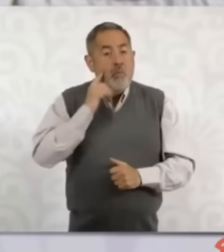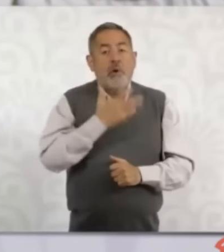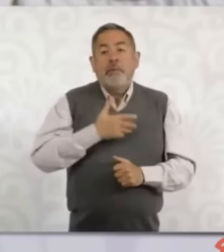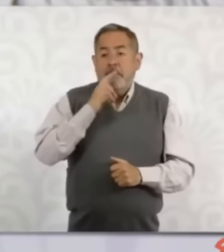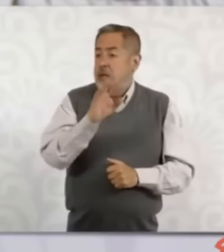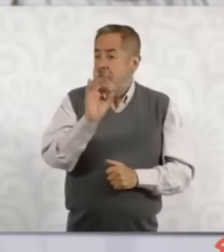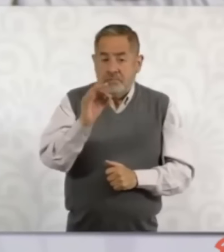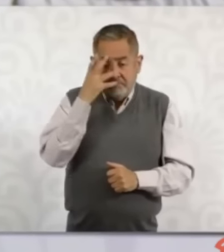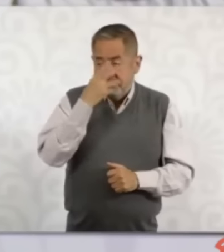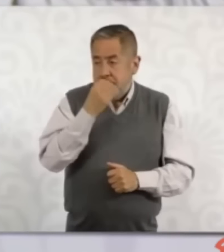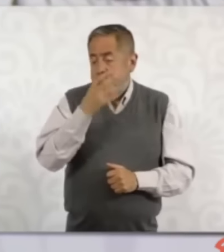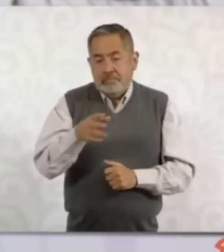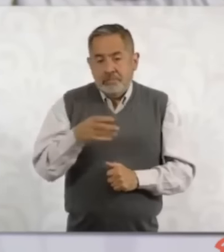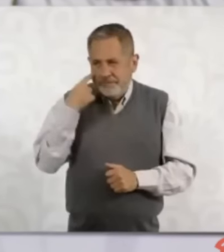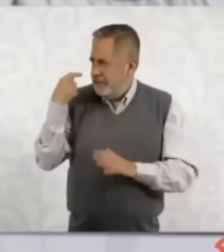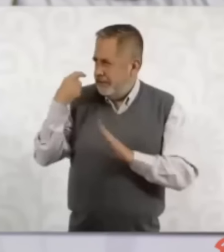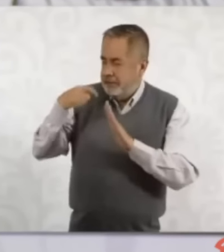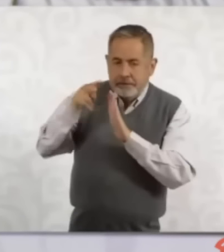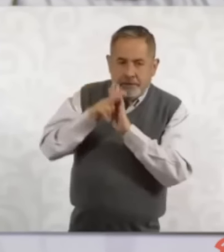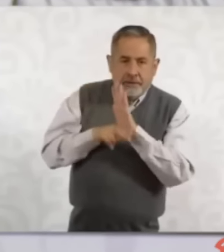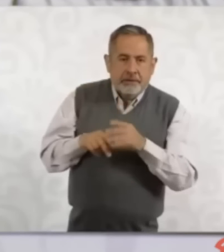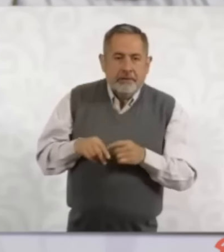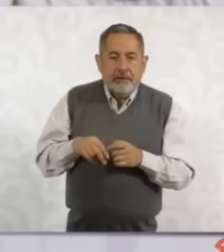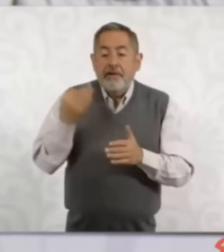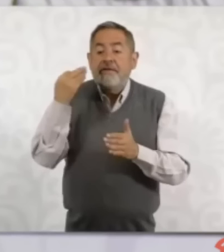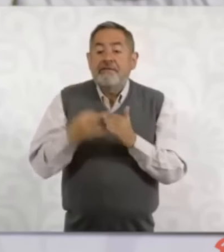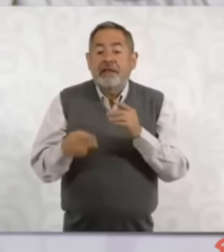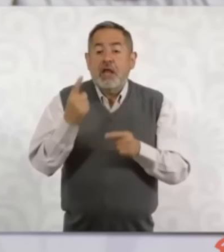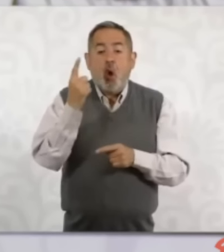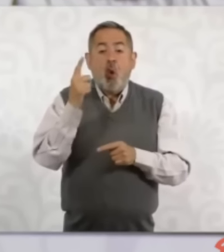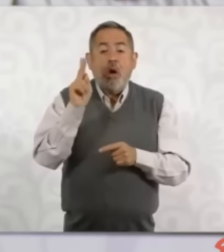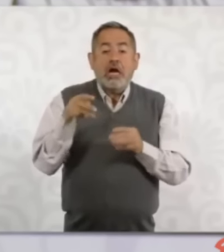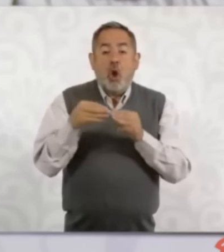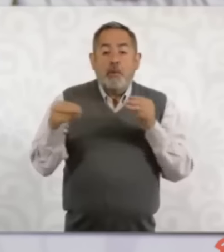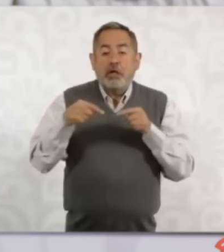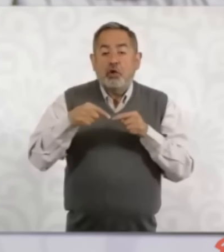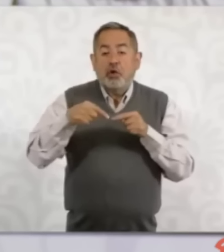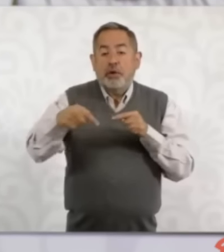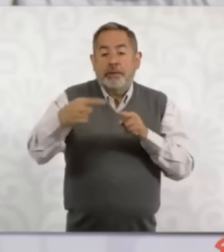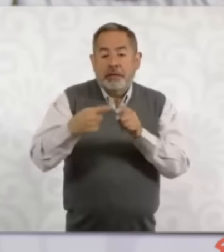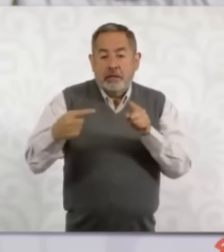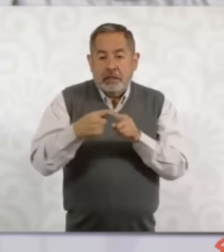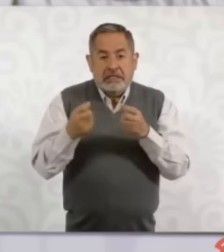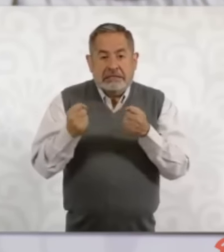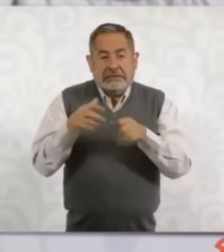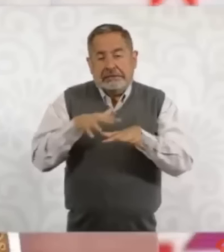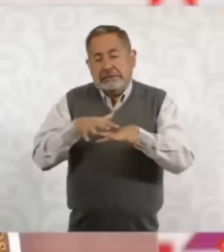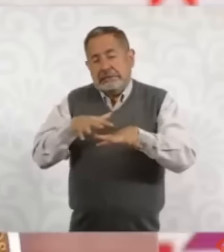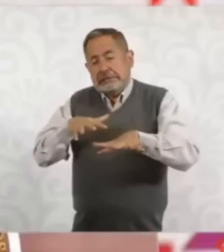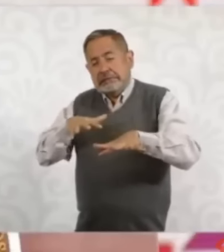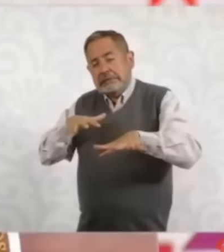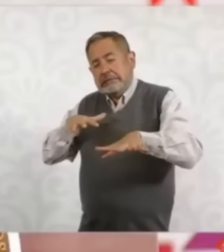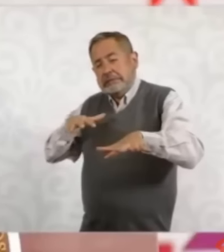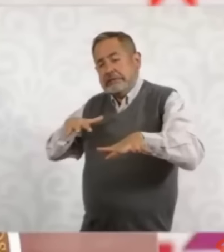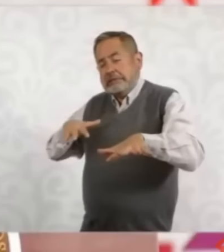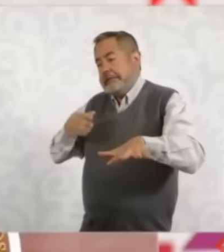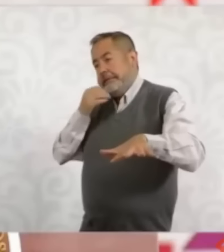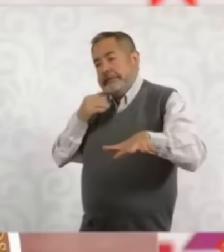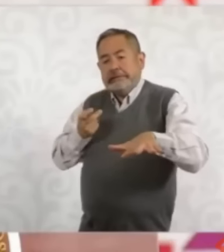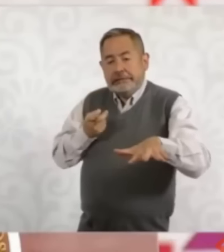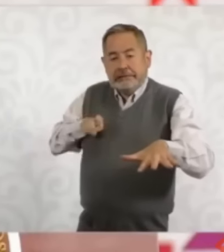nos quedamos como a 1,5 kilómetros porque ya había muchísimos autos estacionados. Nos aventamos